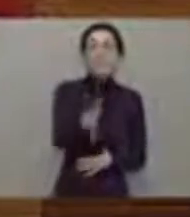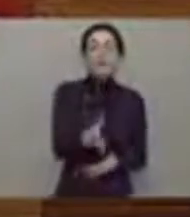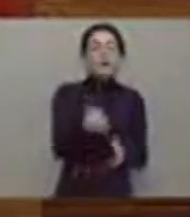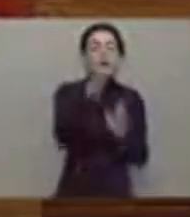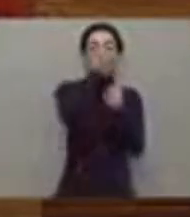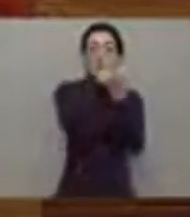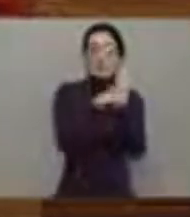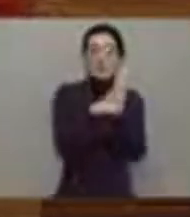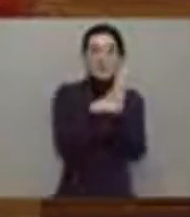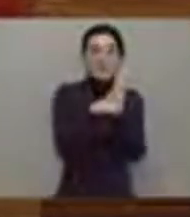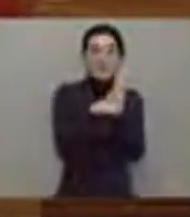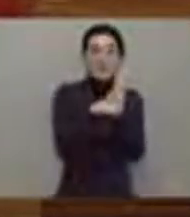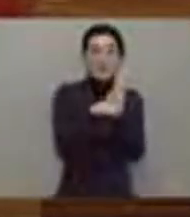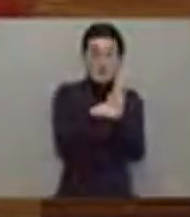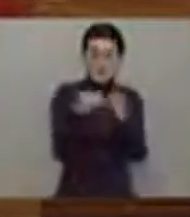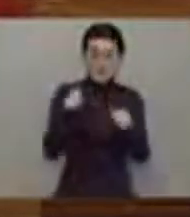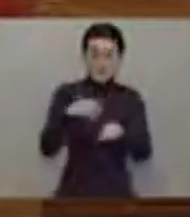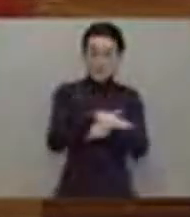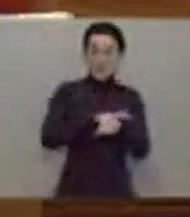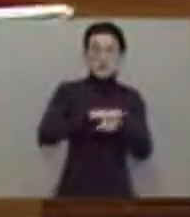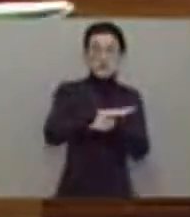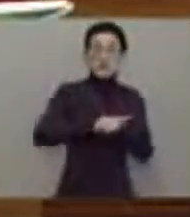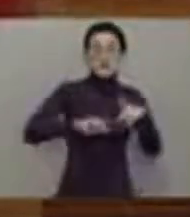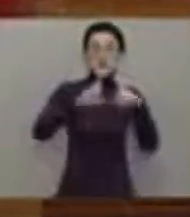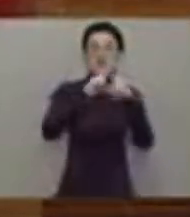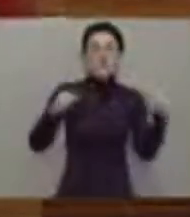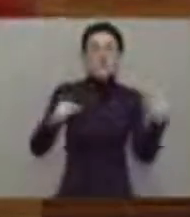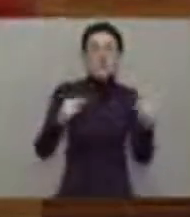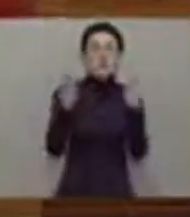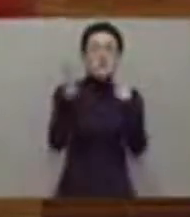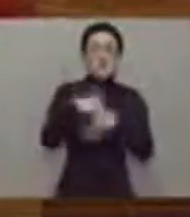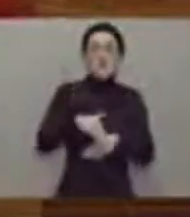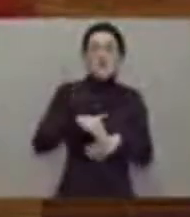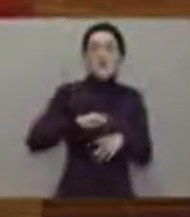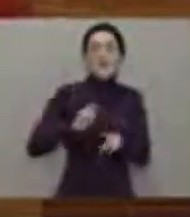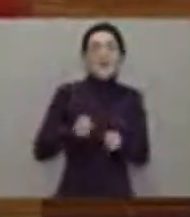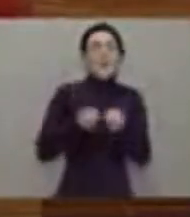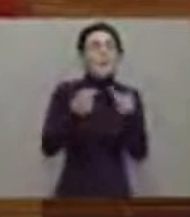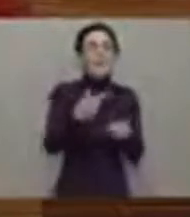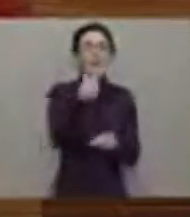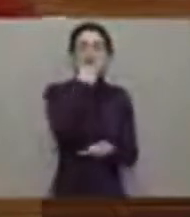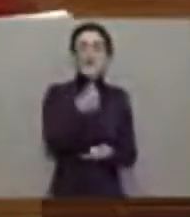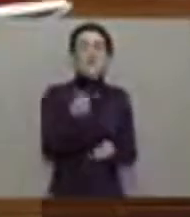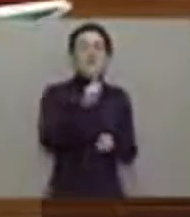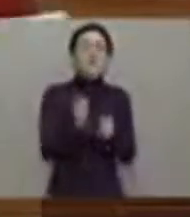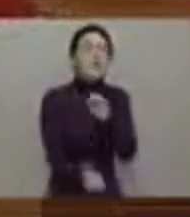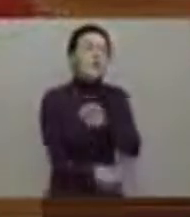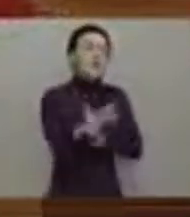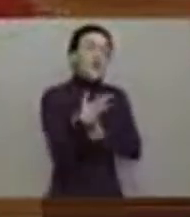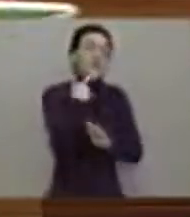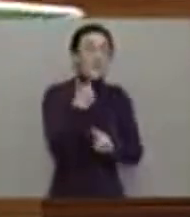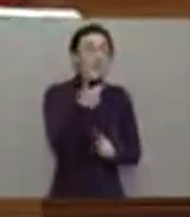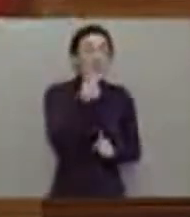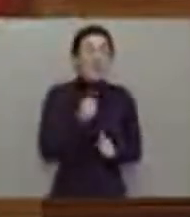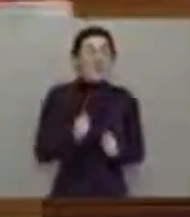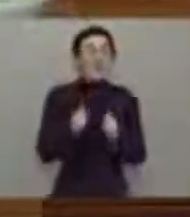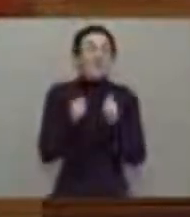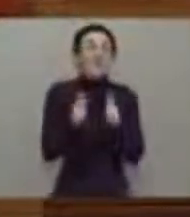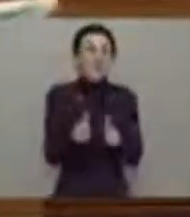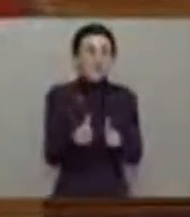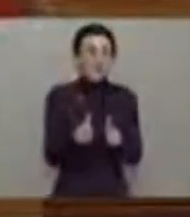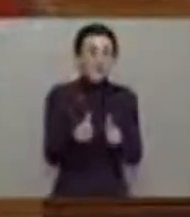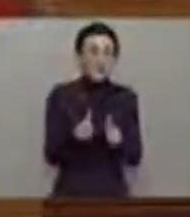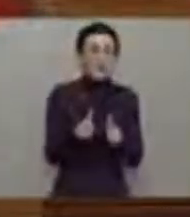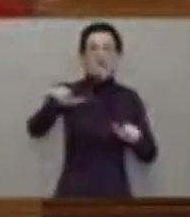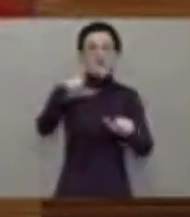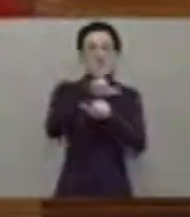las condiciones desde la Administración autonómica tendentes a favorecer, no digo a crear, a favorecer condiciones